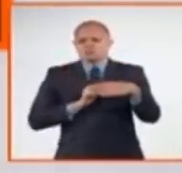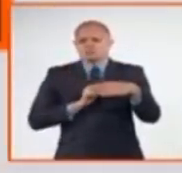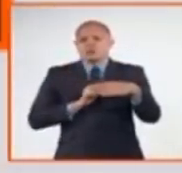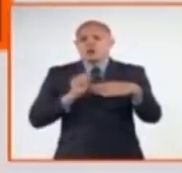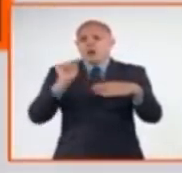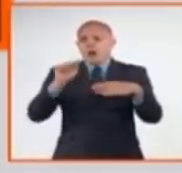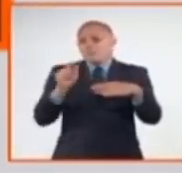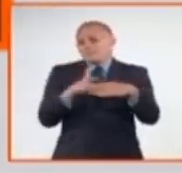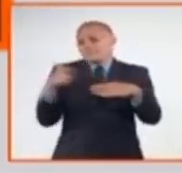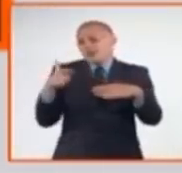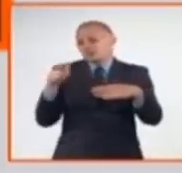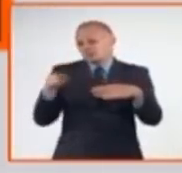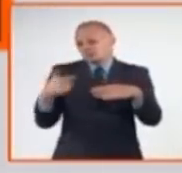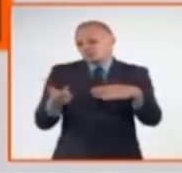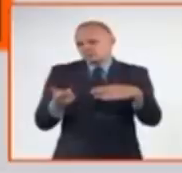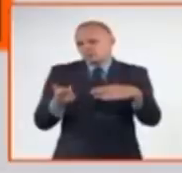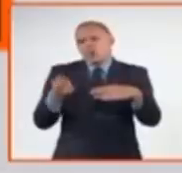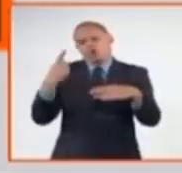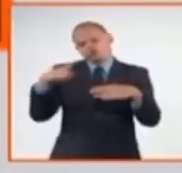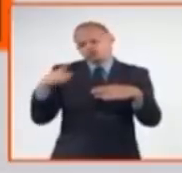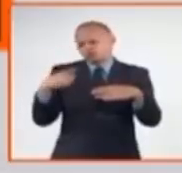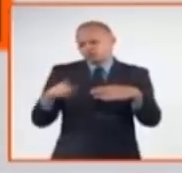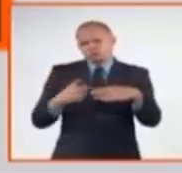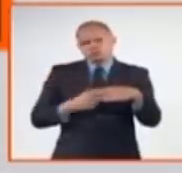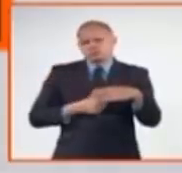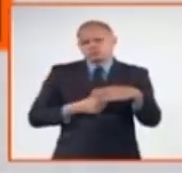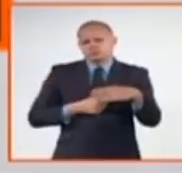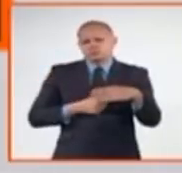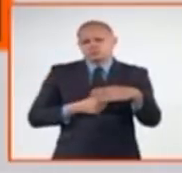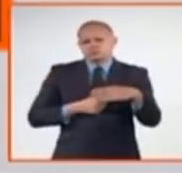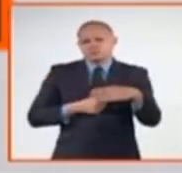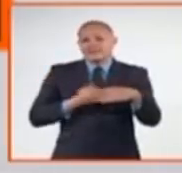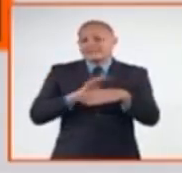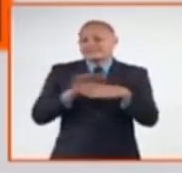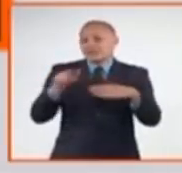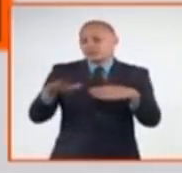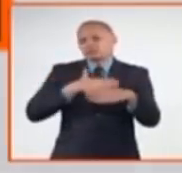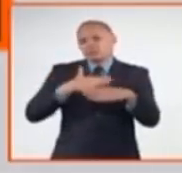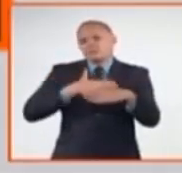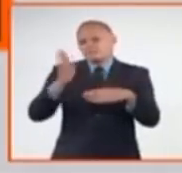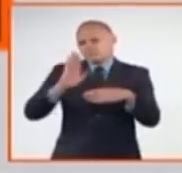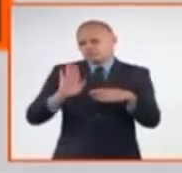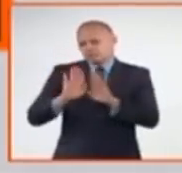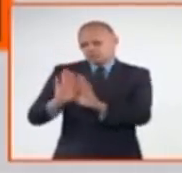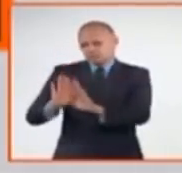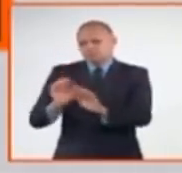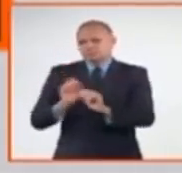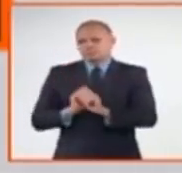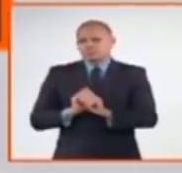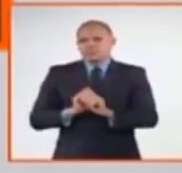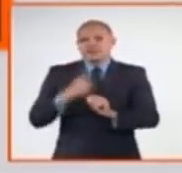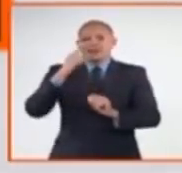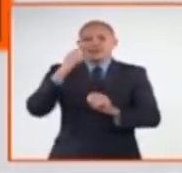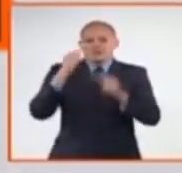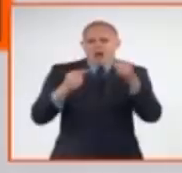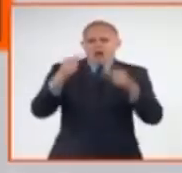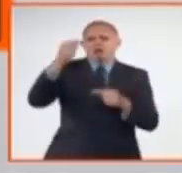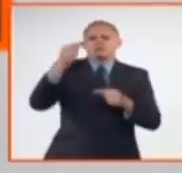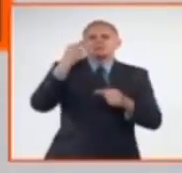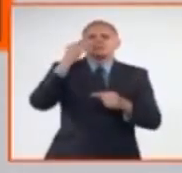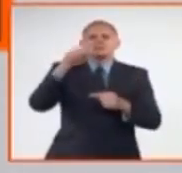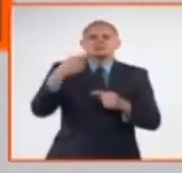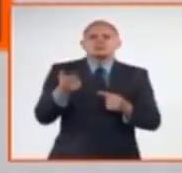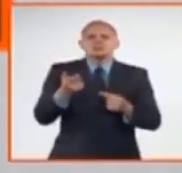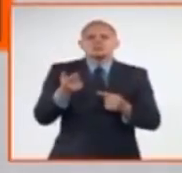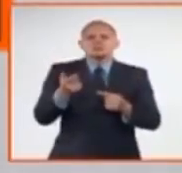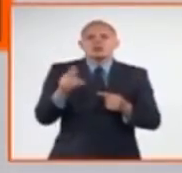por ciento muy elevado ya de aprobación de esta nueva variante en el caso de eeuu pueden ver en la siguiente vean que